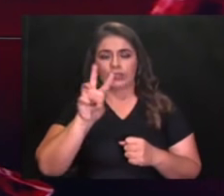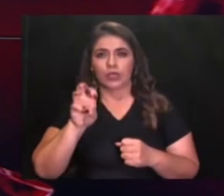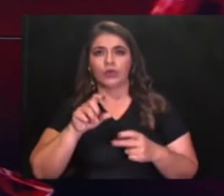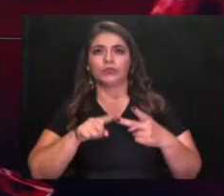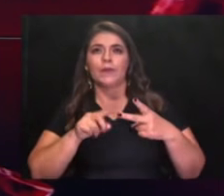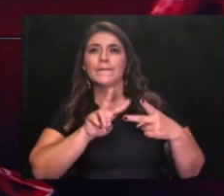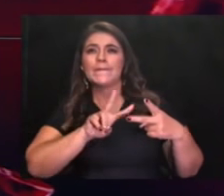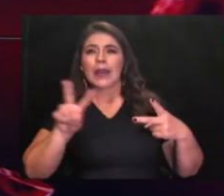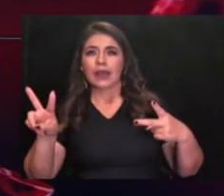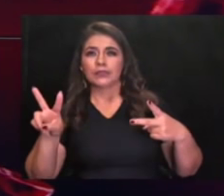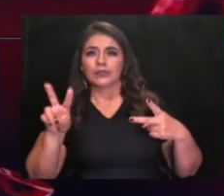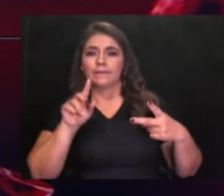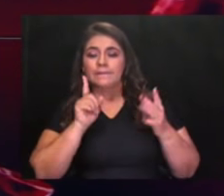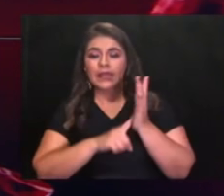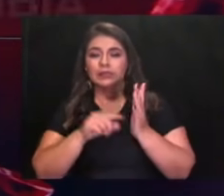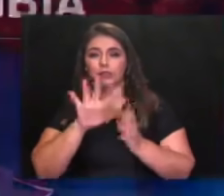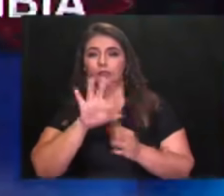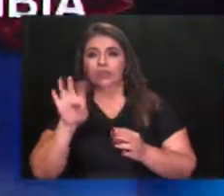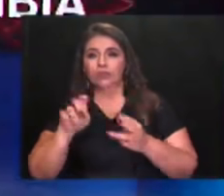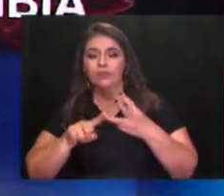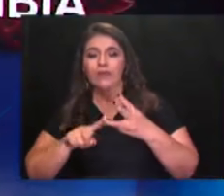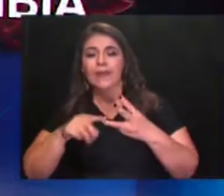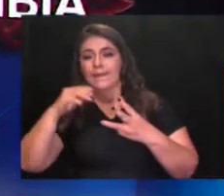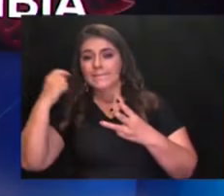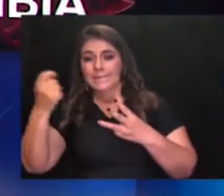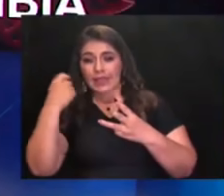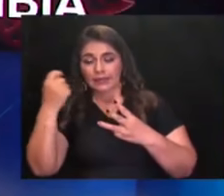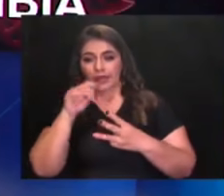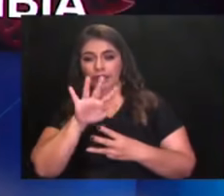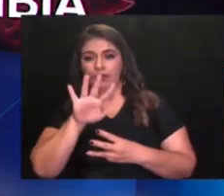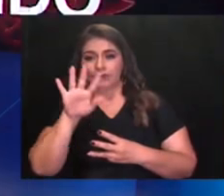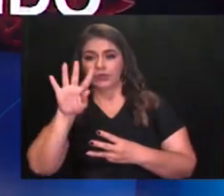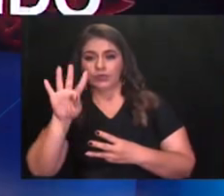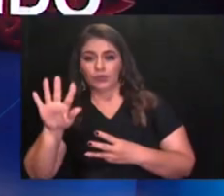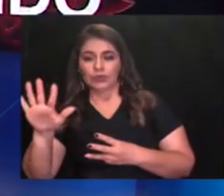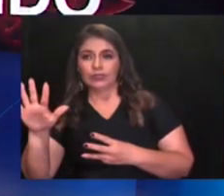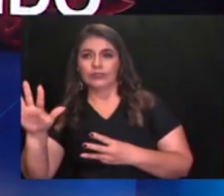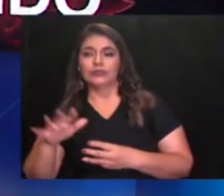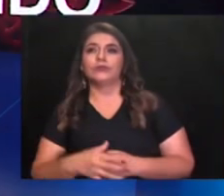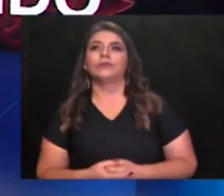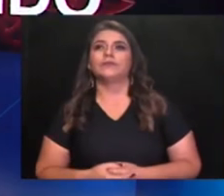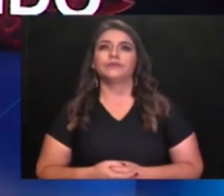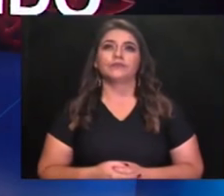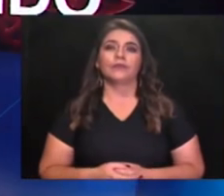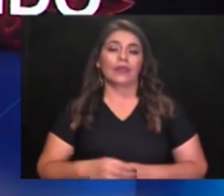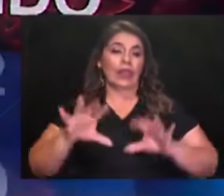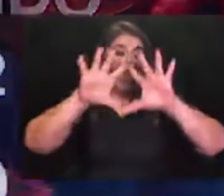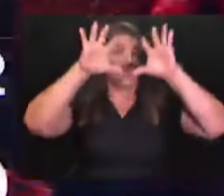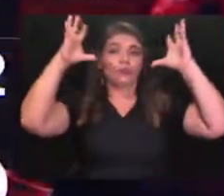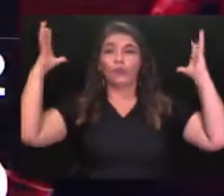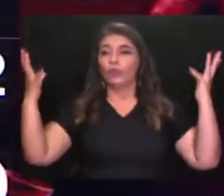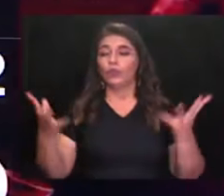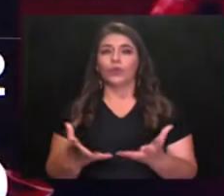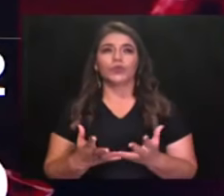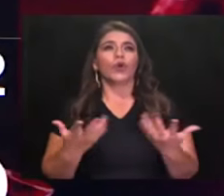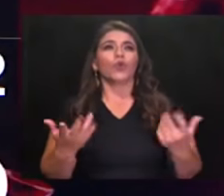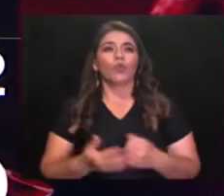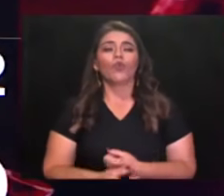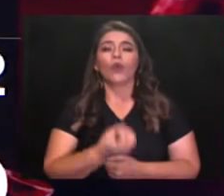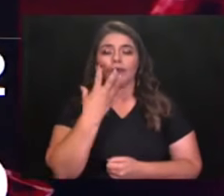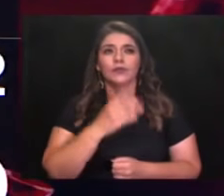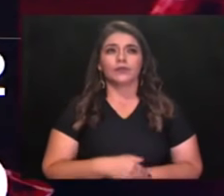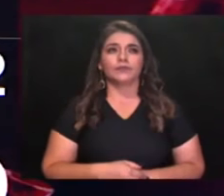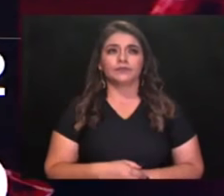con 1,059 y Meta con 565. Ahora vamos a hacer una revisión del panorama global. ¿Qué está pasando en el